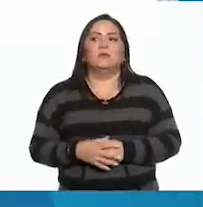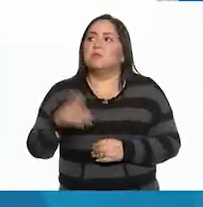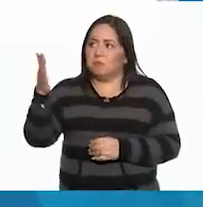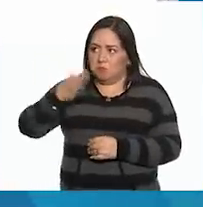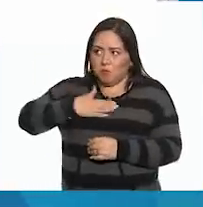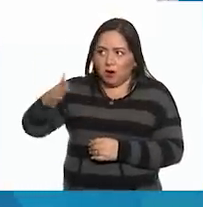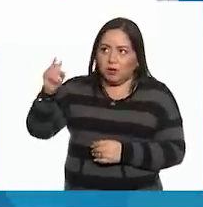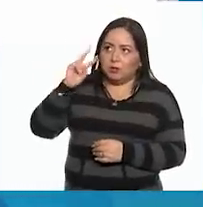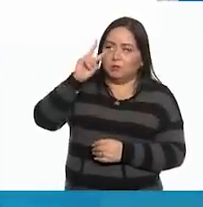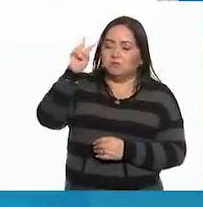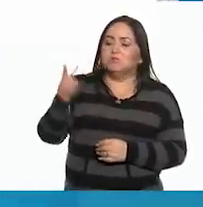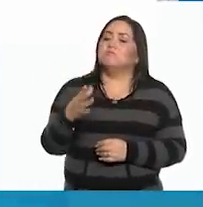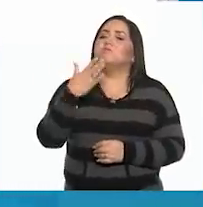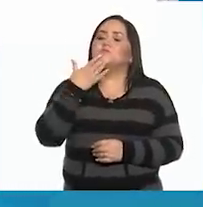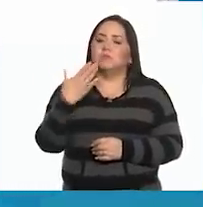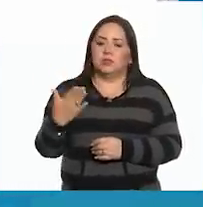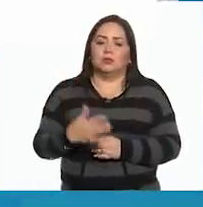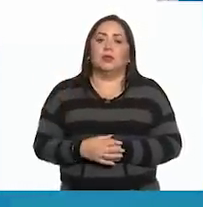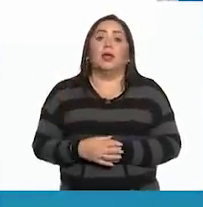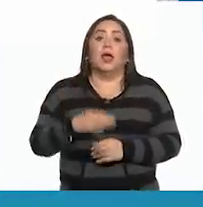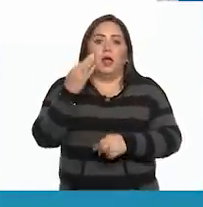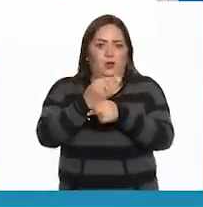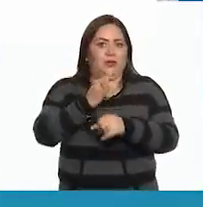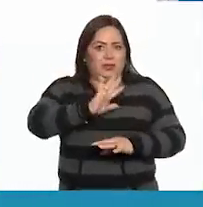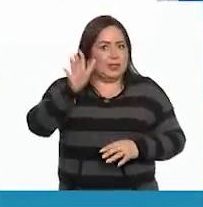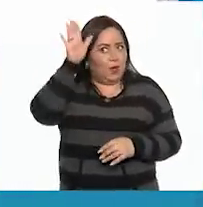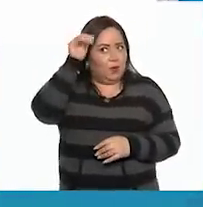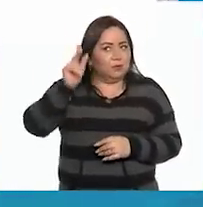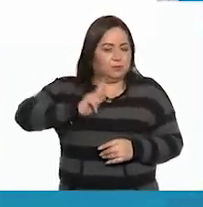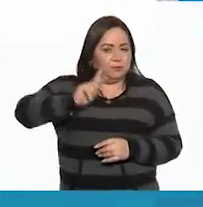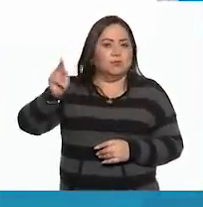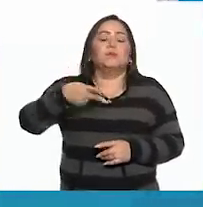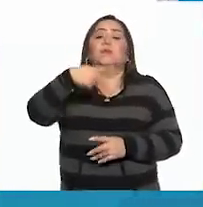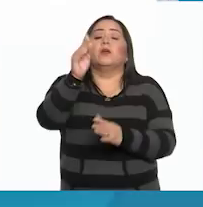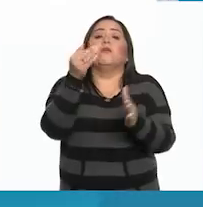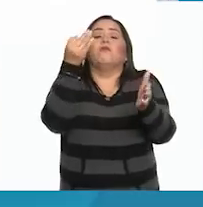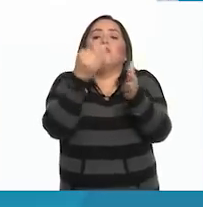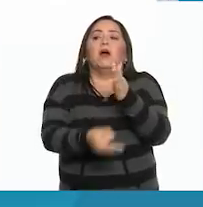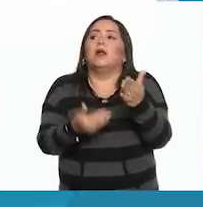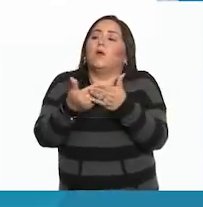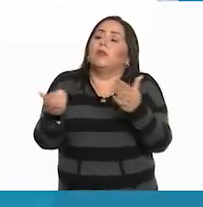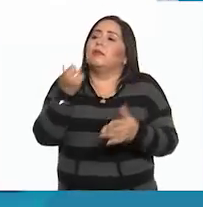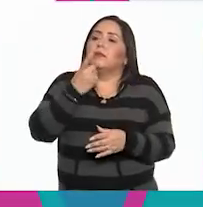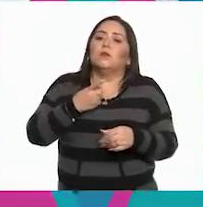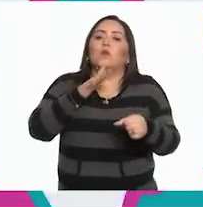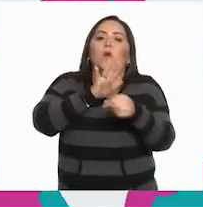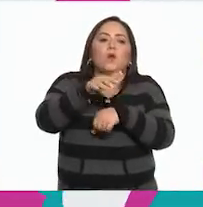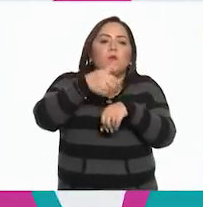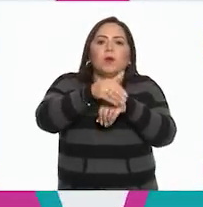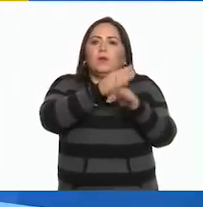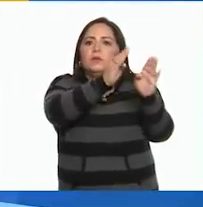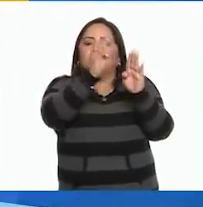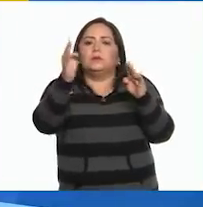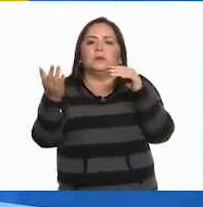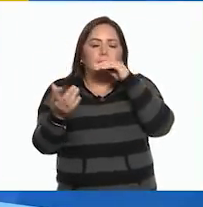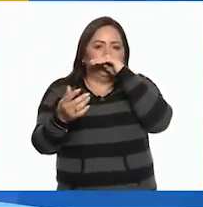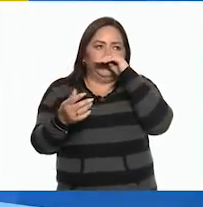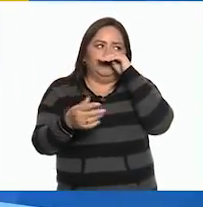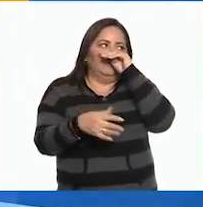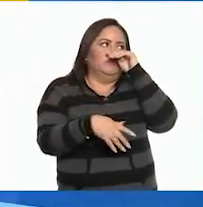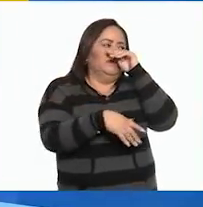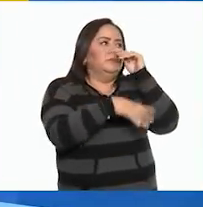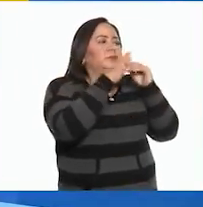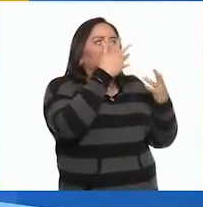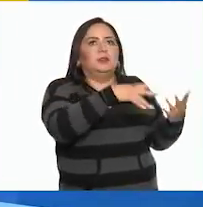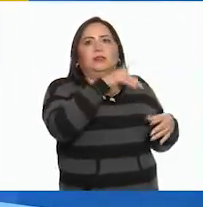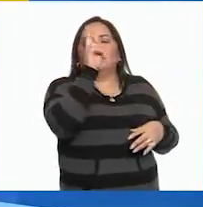buena observación, Jenny. Estamos de acuerdo, Jenny. Ahora falta que me digas qué lugar ocupa. Ay, maestro,